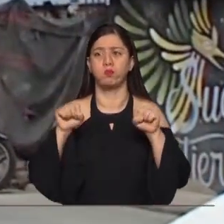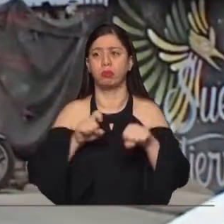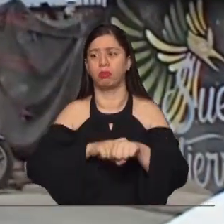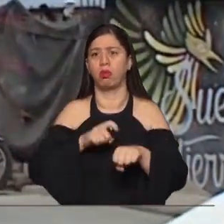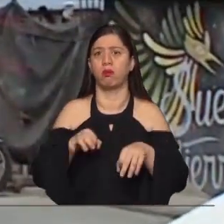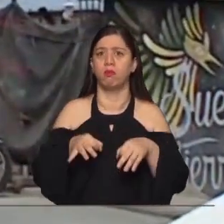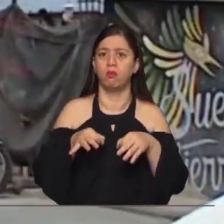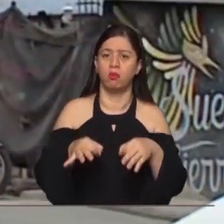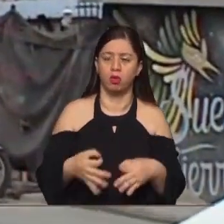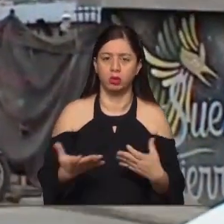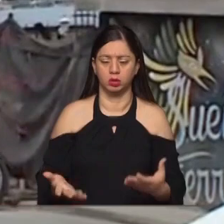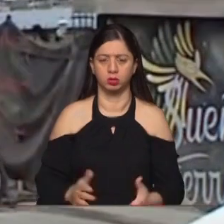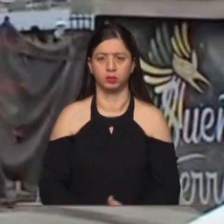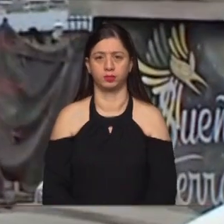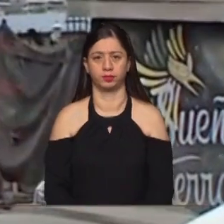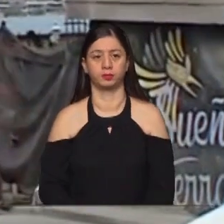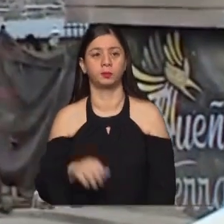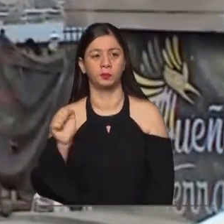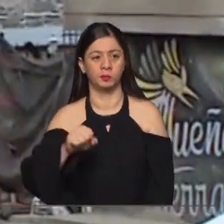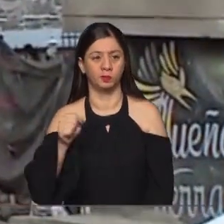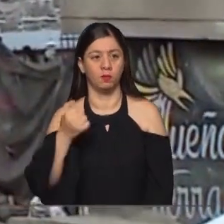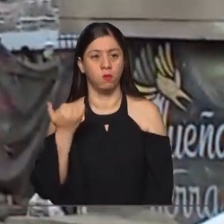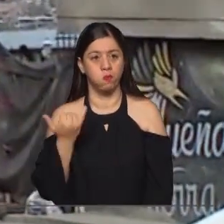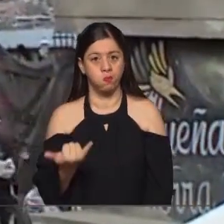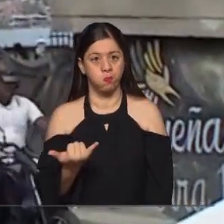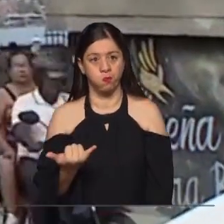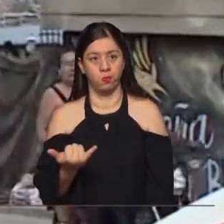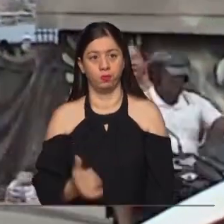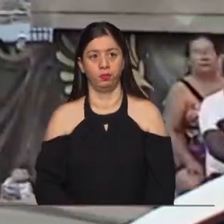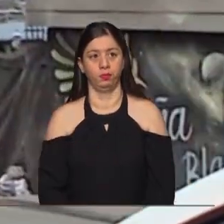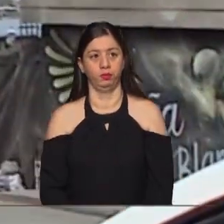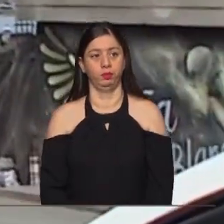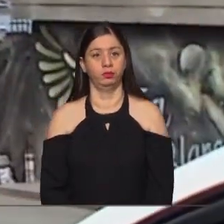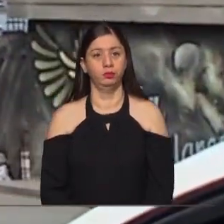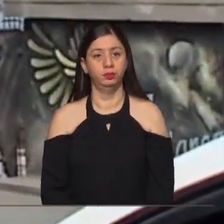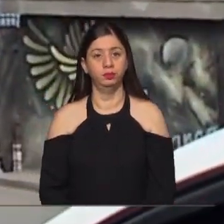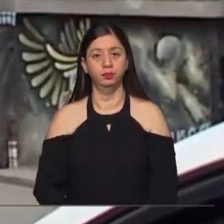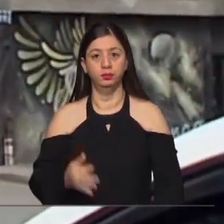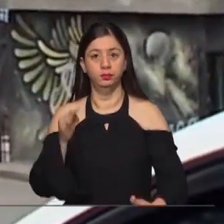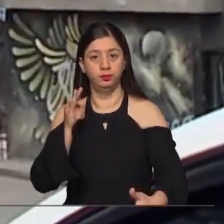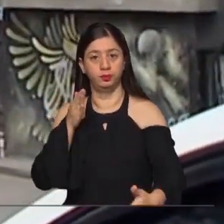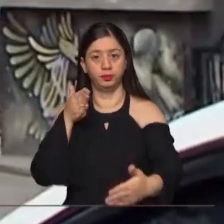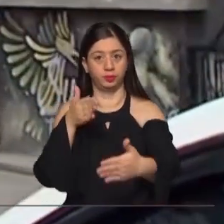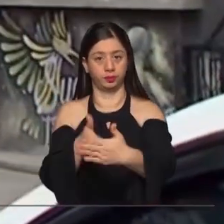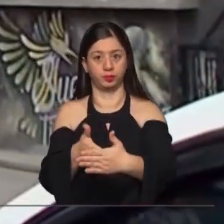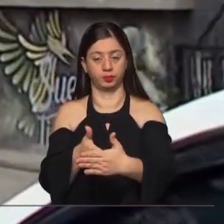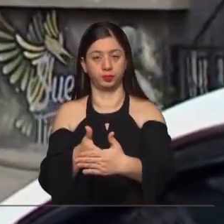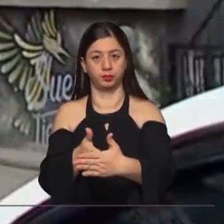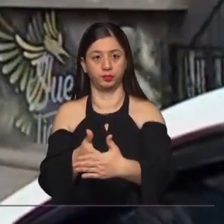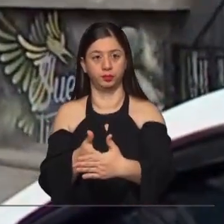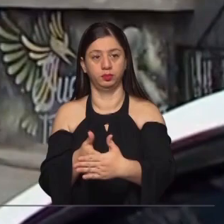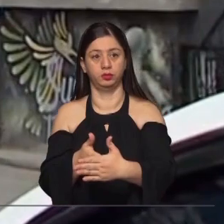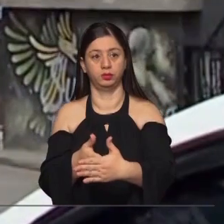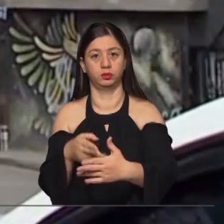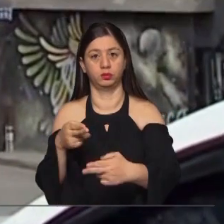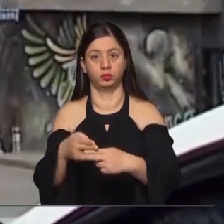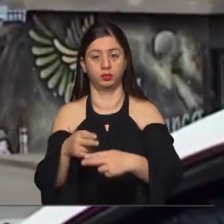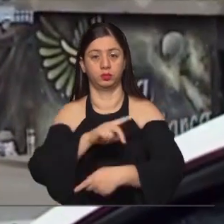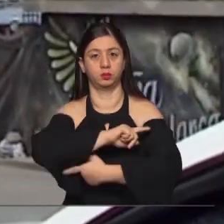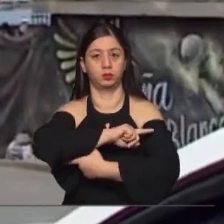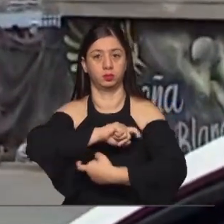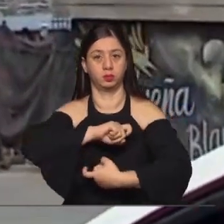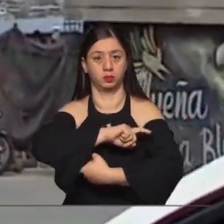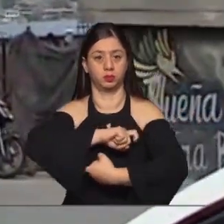también han presentado un derecho de petición? Sí, en este momento está rodando una tutela a nombre de Metro Cali